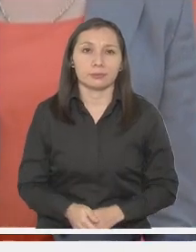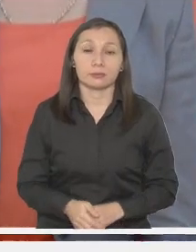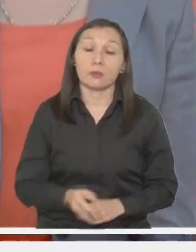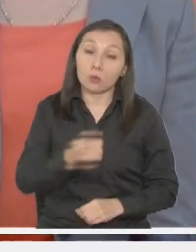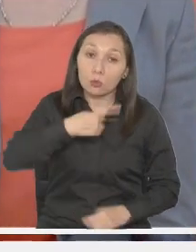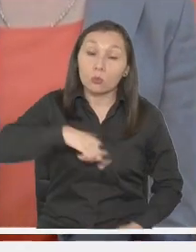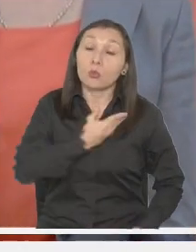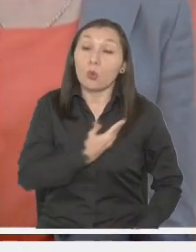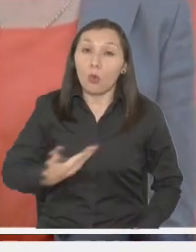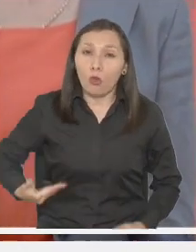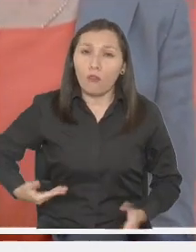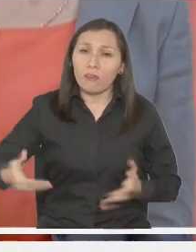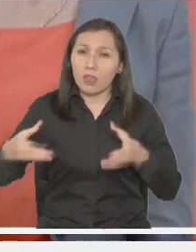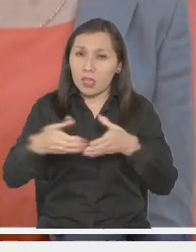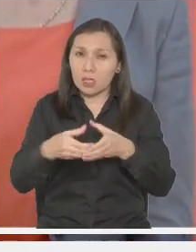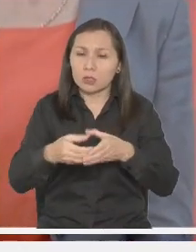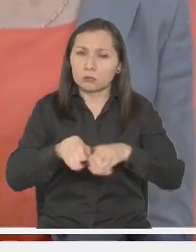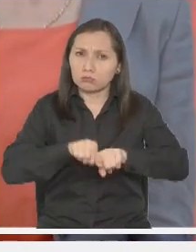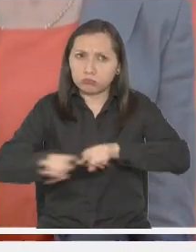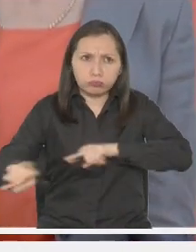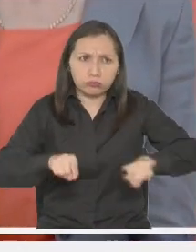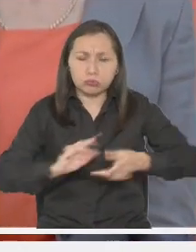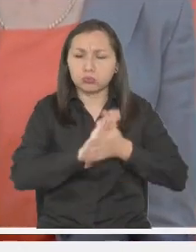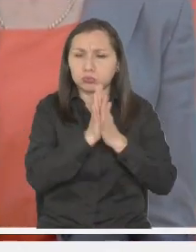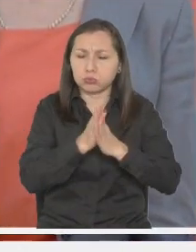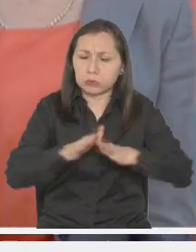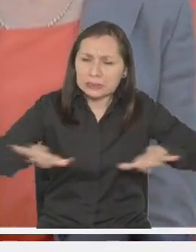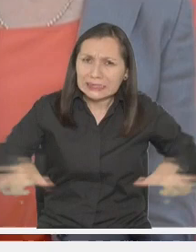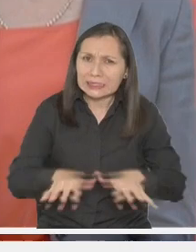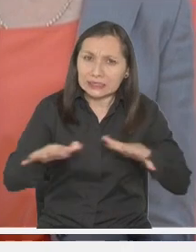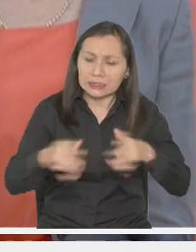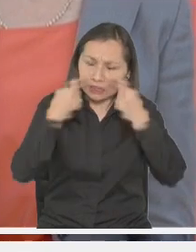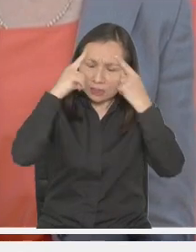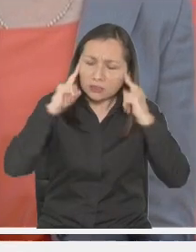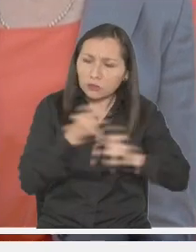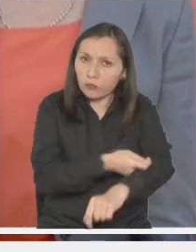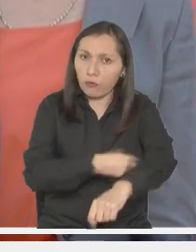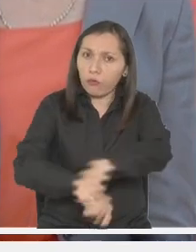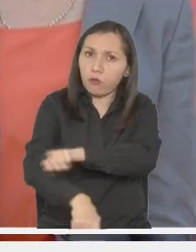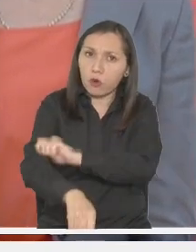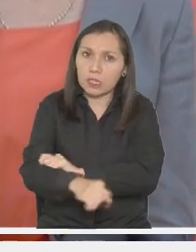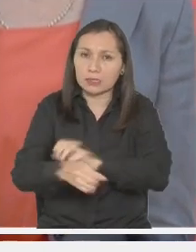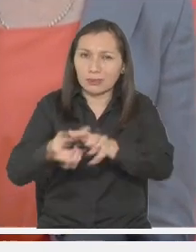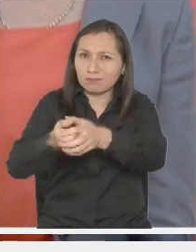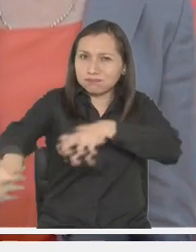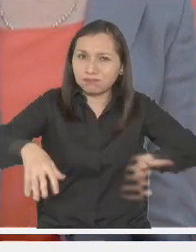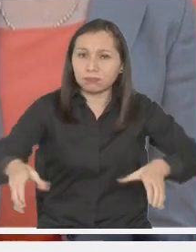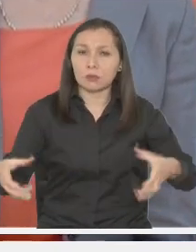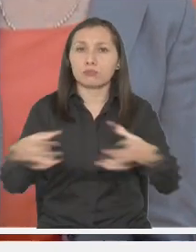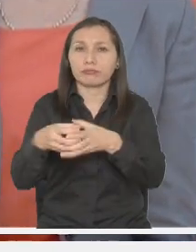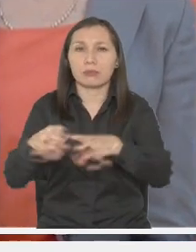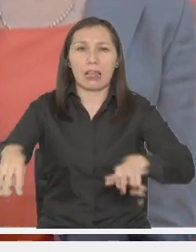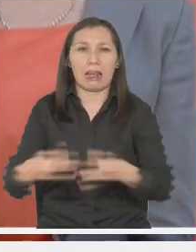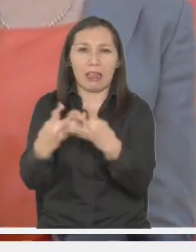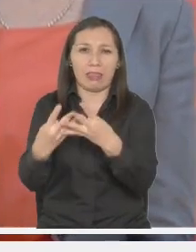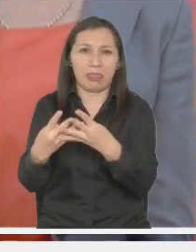Como gobierno vamos a desplegar todas nuestras energías y todo nuestro esfuerzo en desbaratar estas redes.